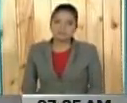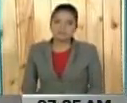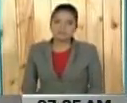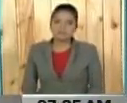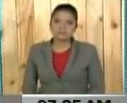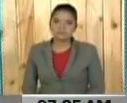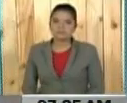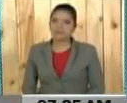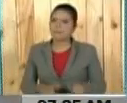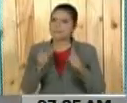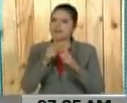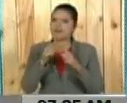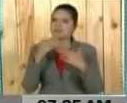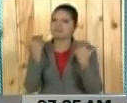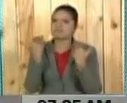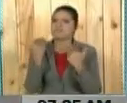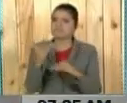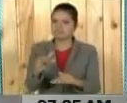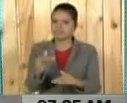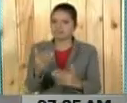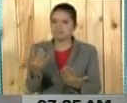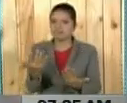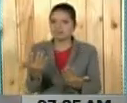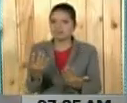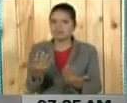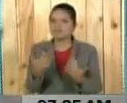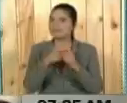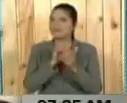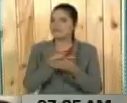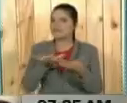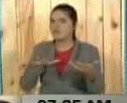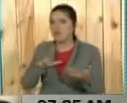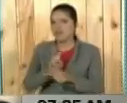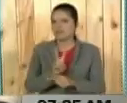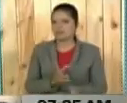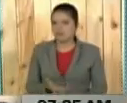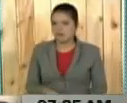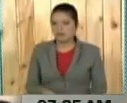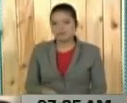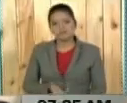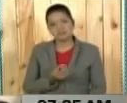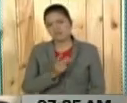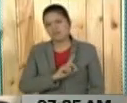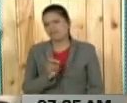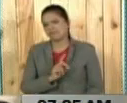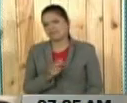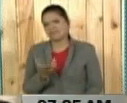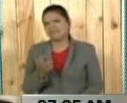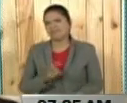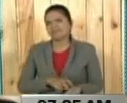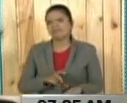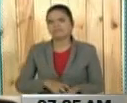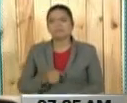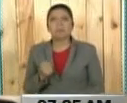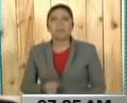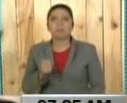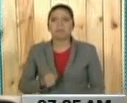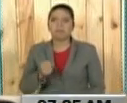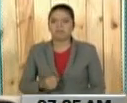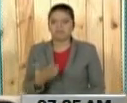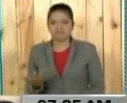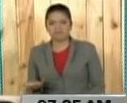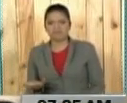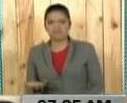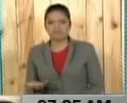bueno, ya no tiene una carga violenta. No, yo creo que esa es una bravuconada, patadas de ahogado, como decimos aquí, una bravuconada,